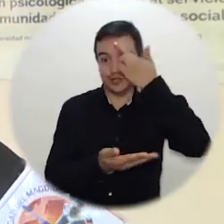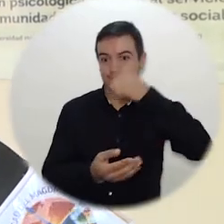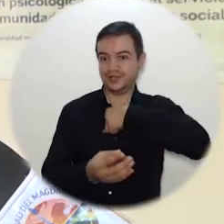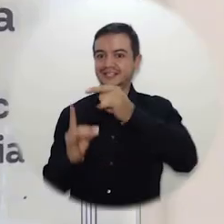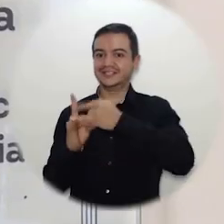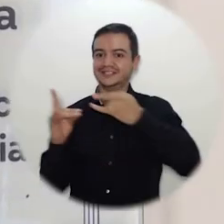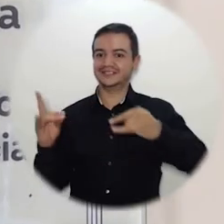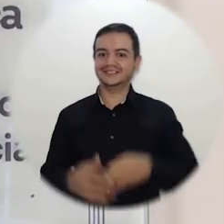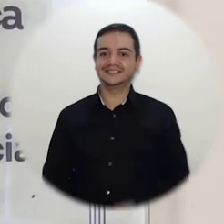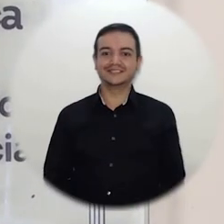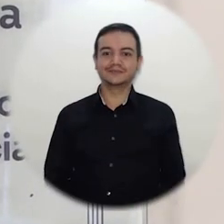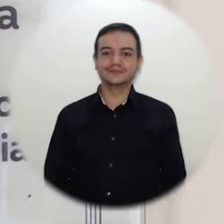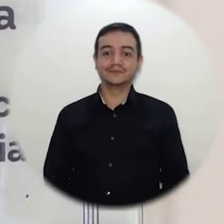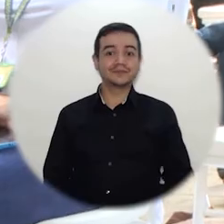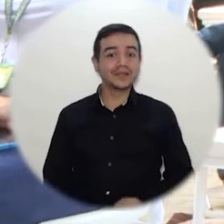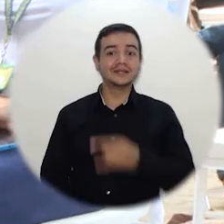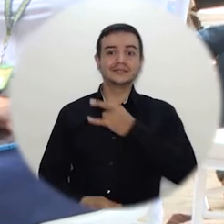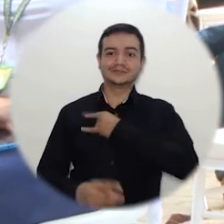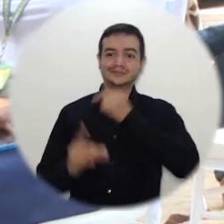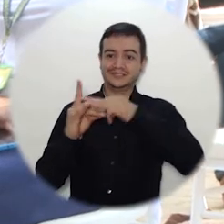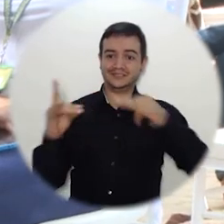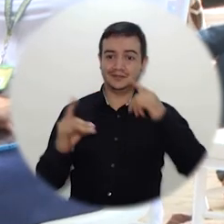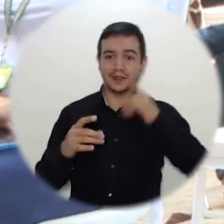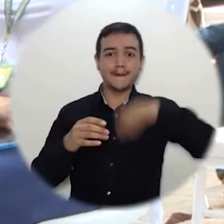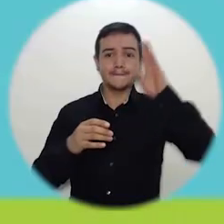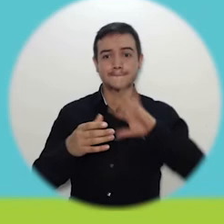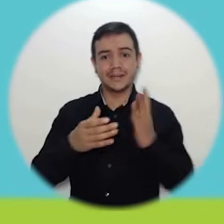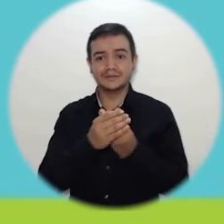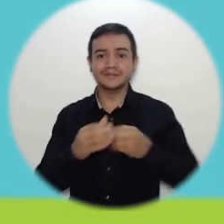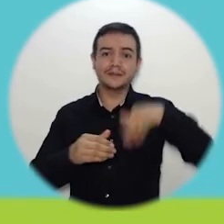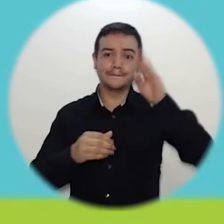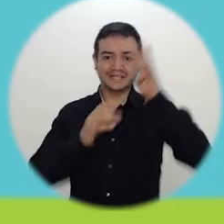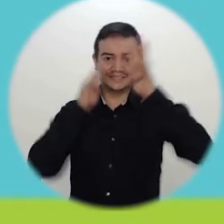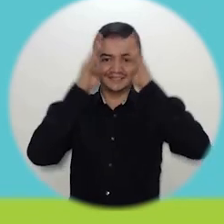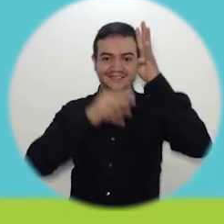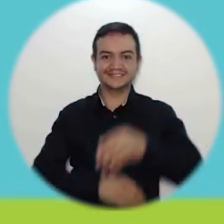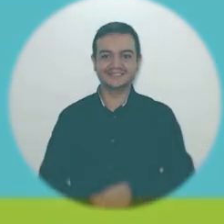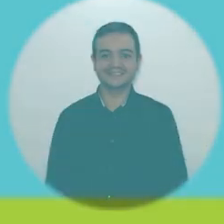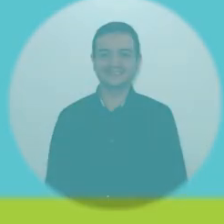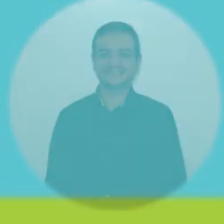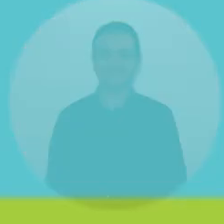nuestra comunidad universitaria. Universidad del Magdalena. Más incluyente e innovadora.